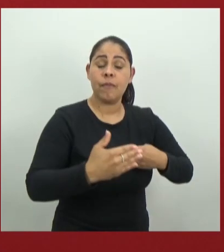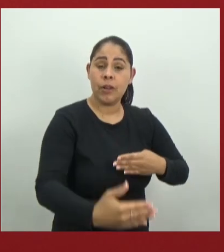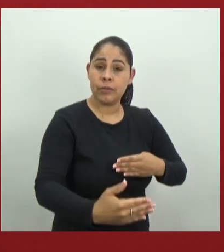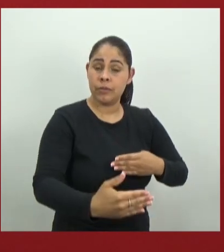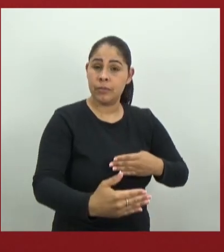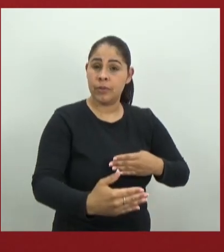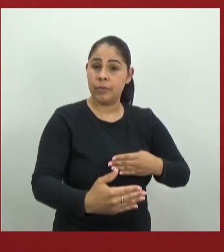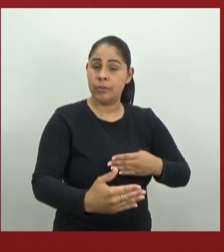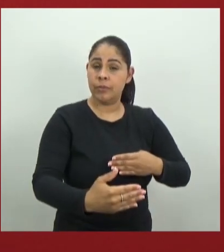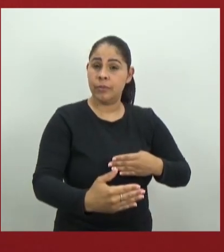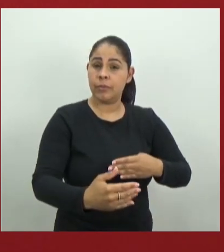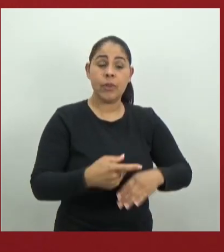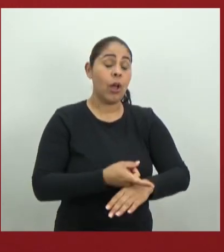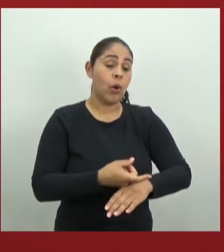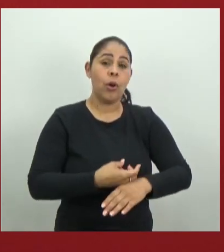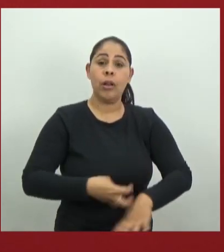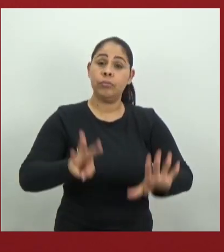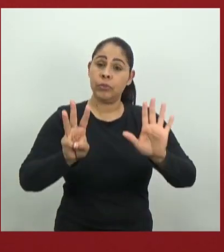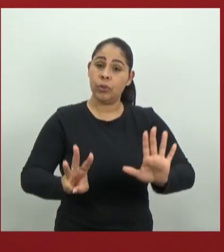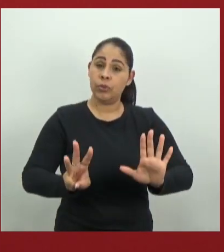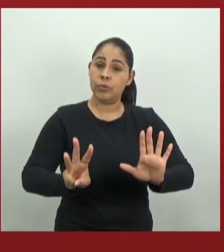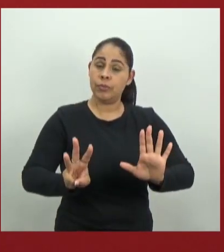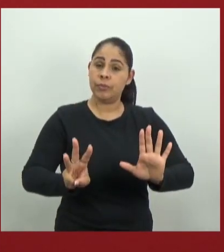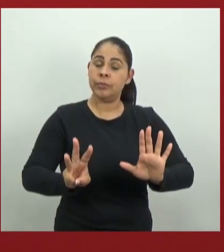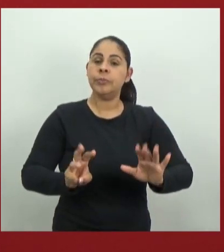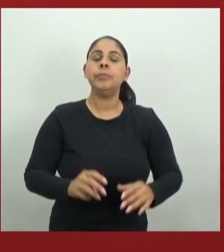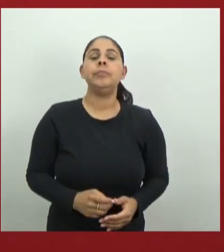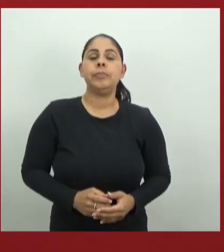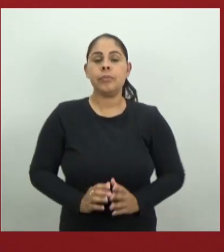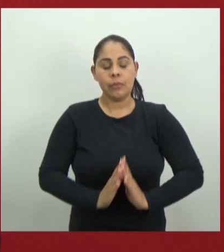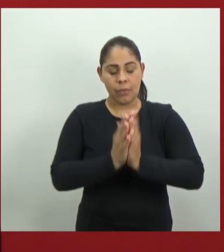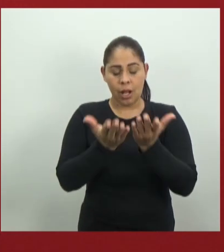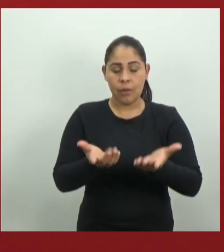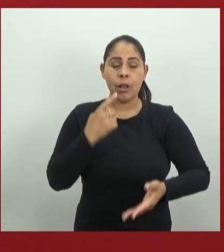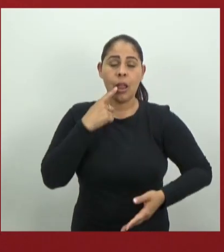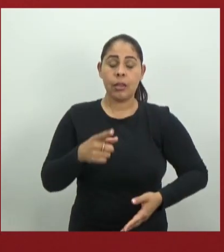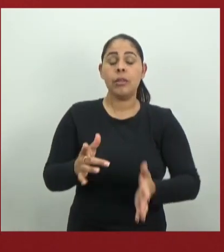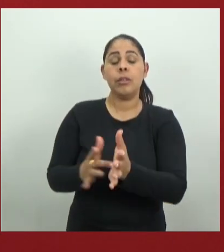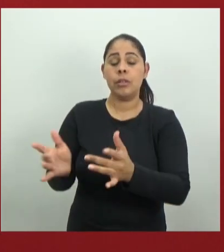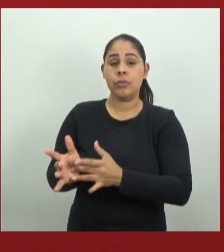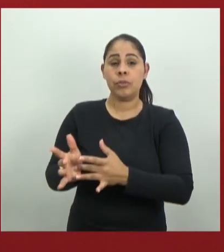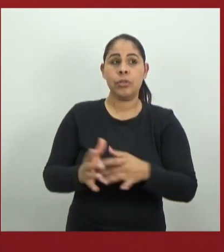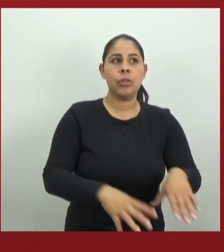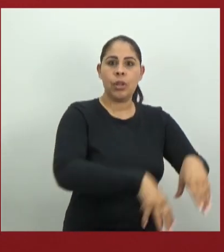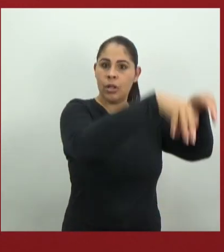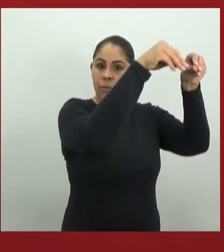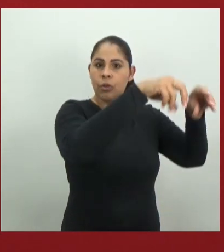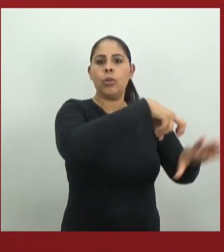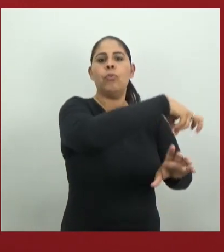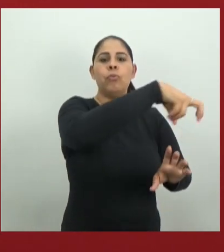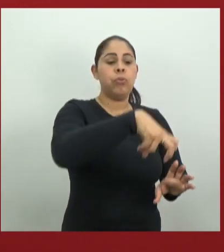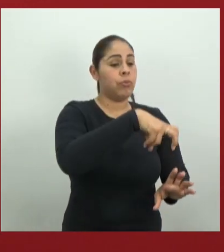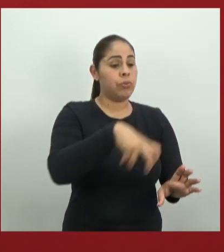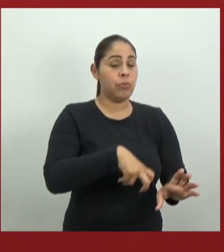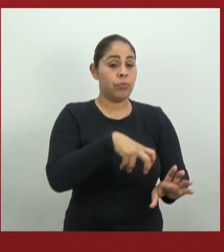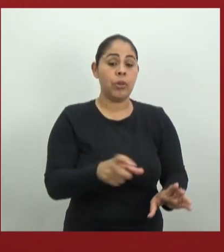enseñanza. Ahora, dice la Biblia que Jesucristo bajó del monte y una